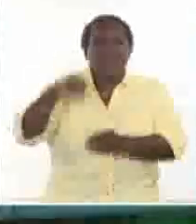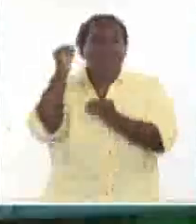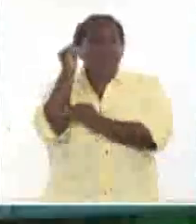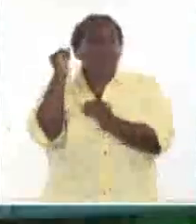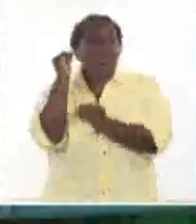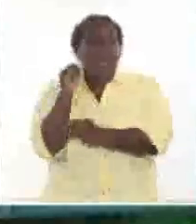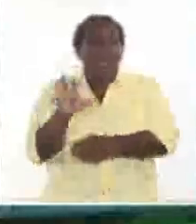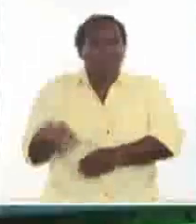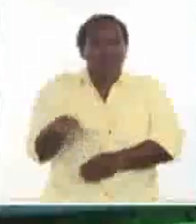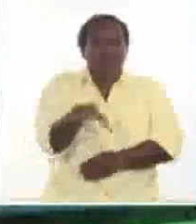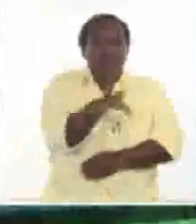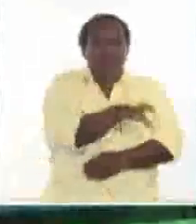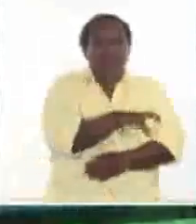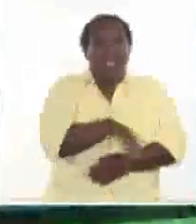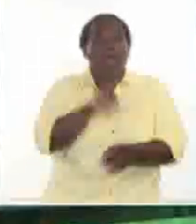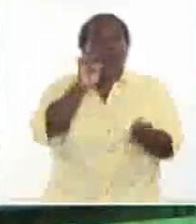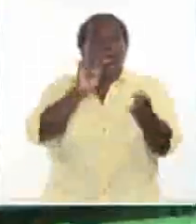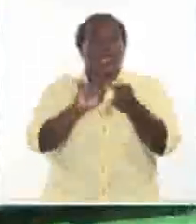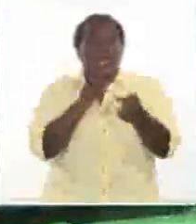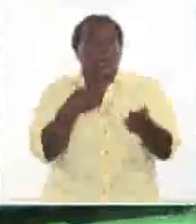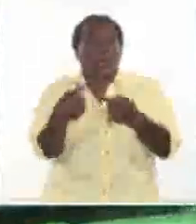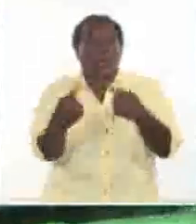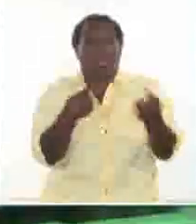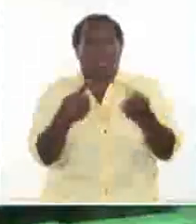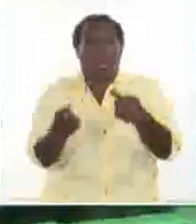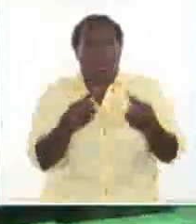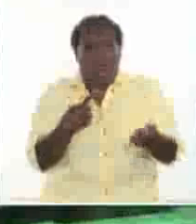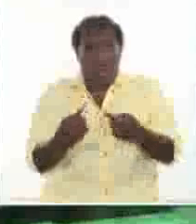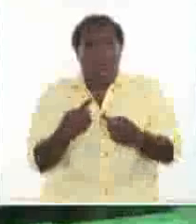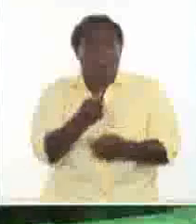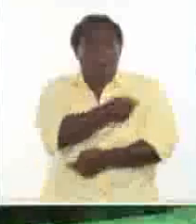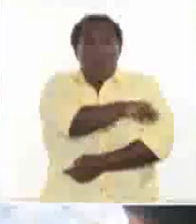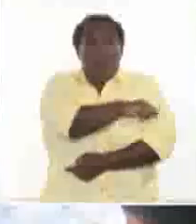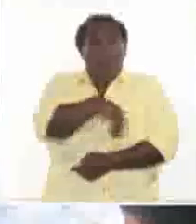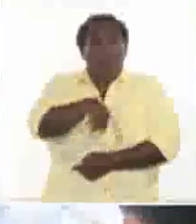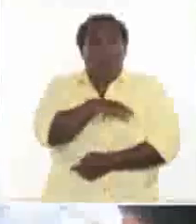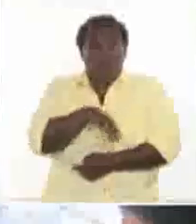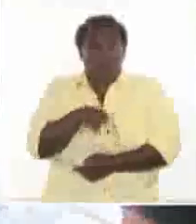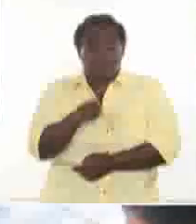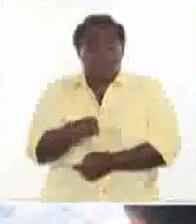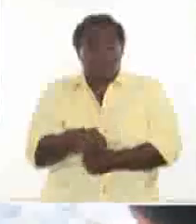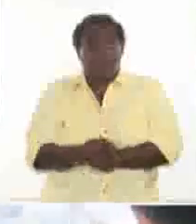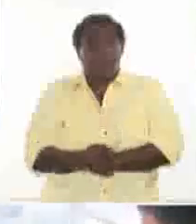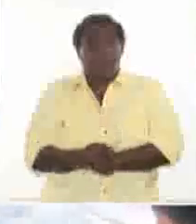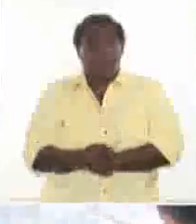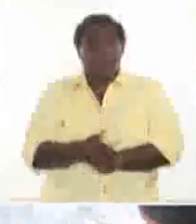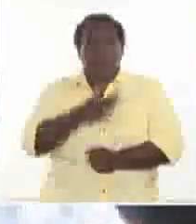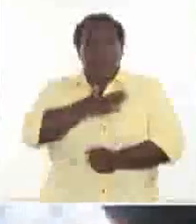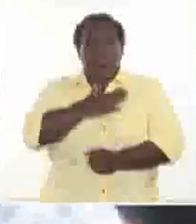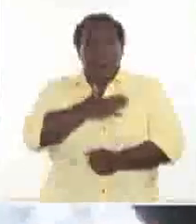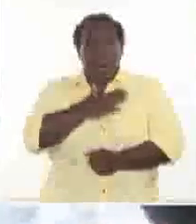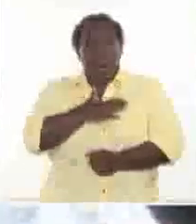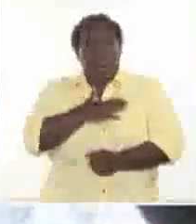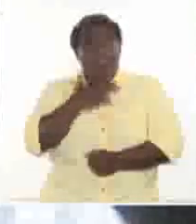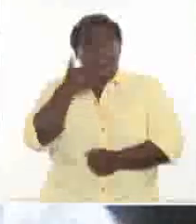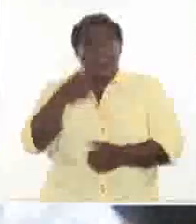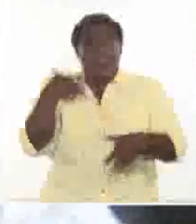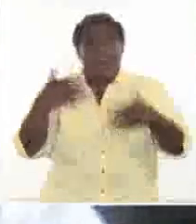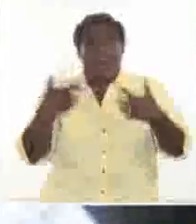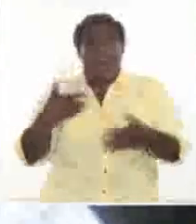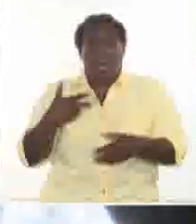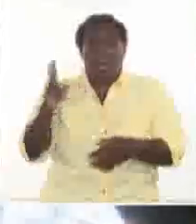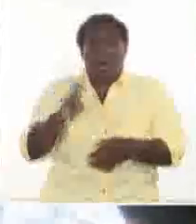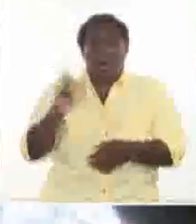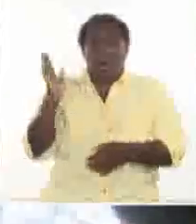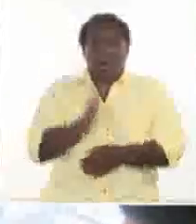son los objetivos del diálogo que incluyó las opiniones de productores de vanguardia. Para mí es un regocijo ver esta cantidad de gente haciendo